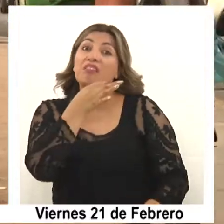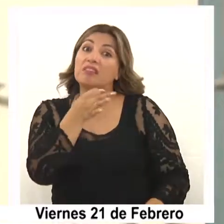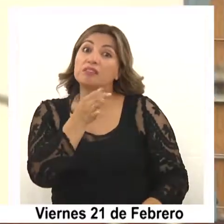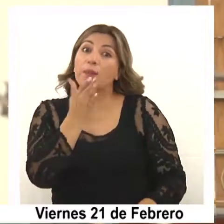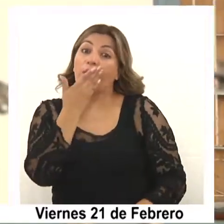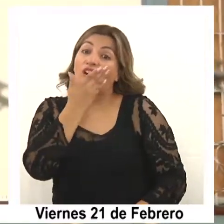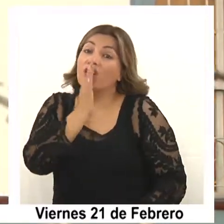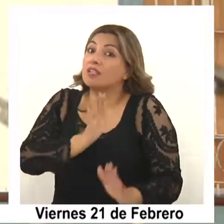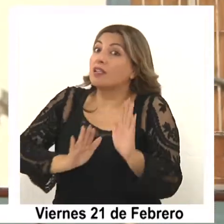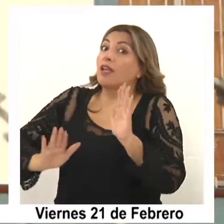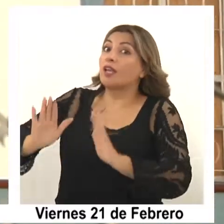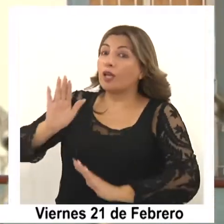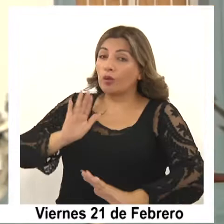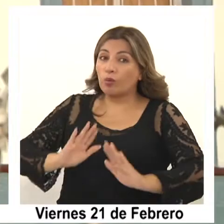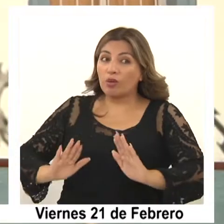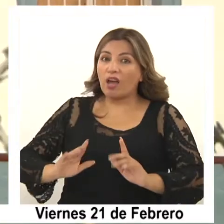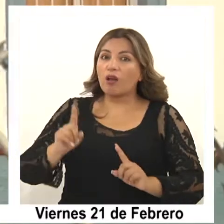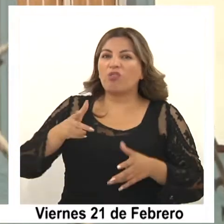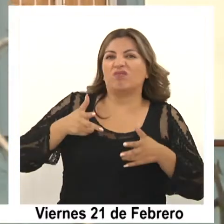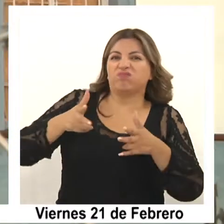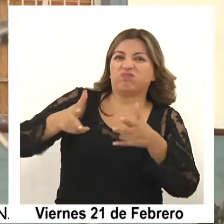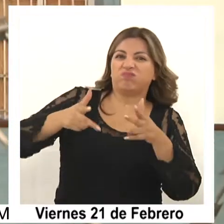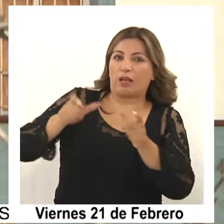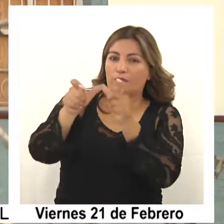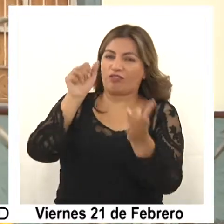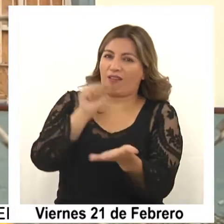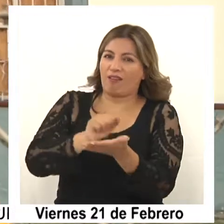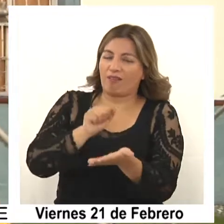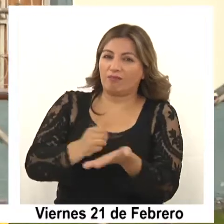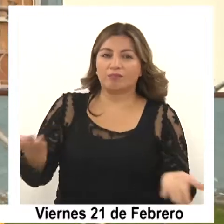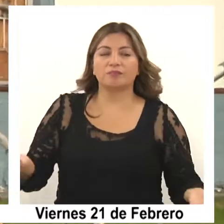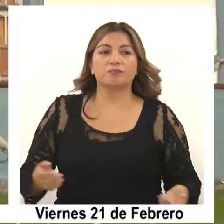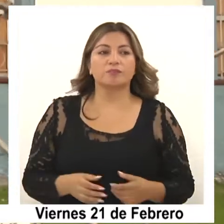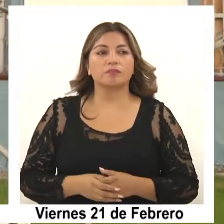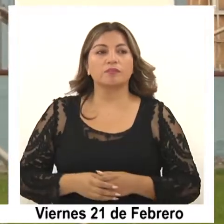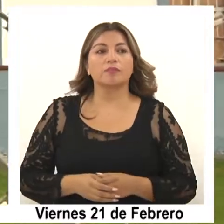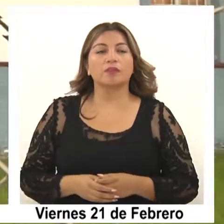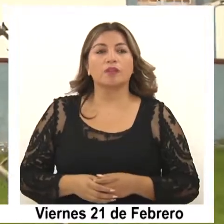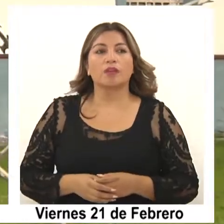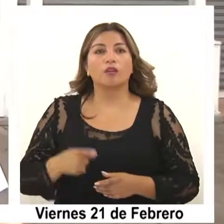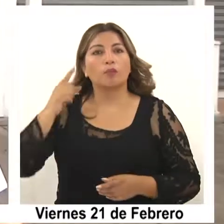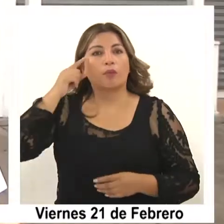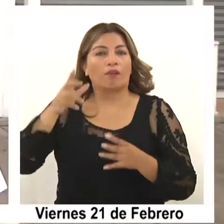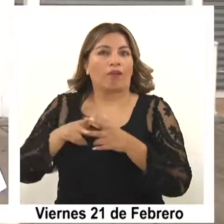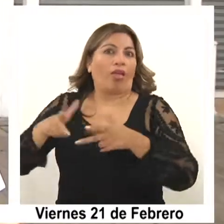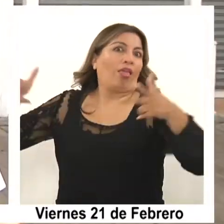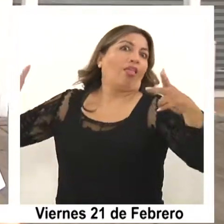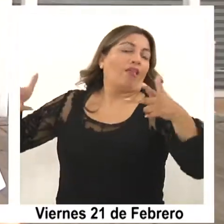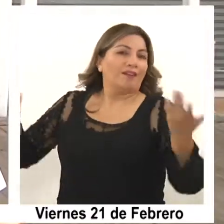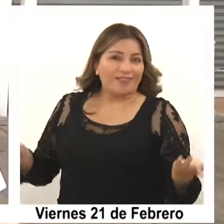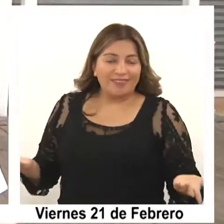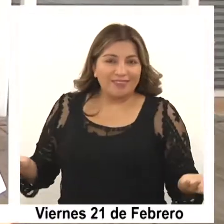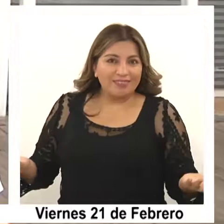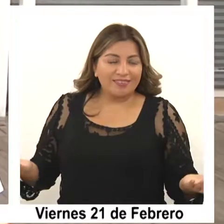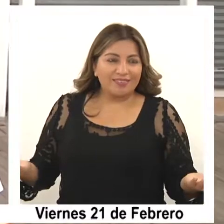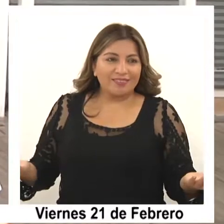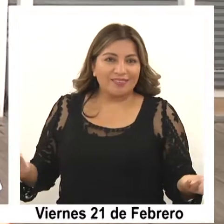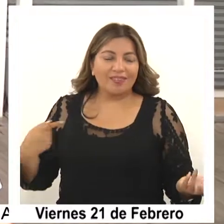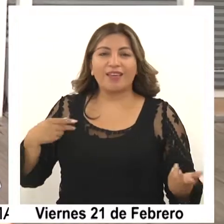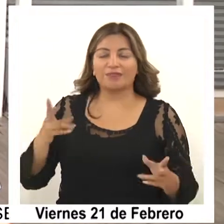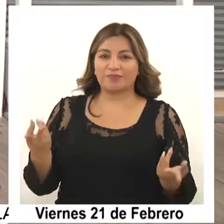para otros es una manera de protegerse ante los ataques de los manifestantes. Me parece una exageración